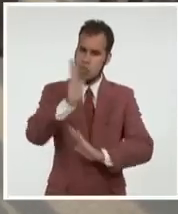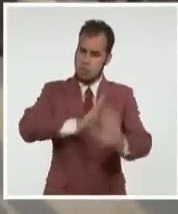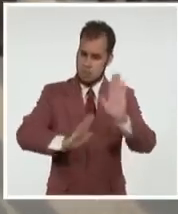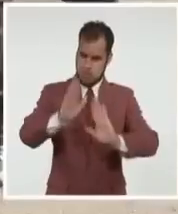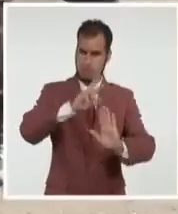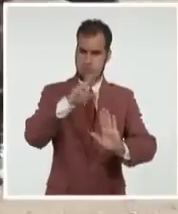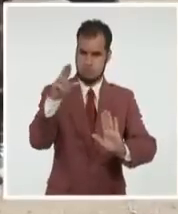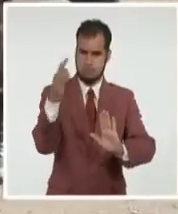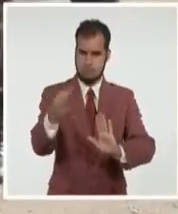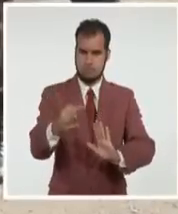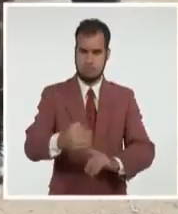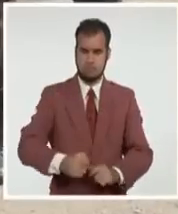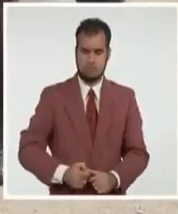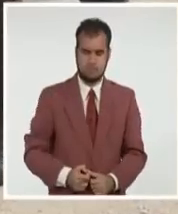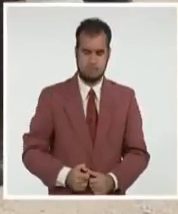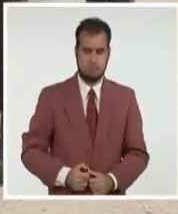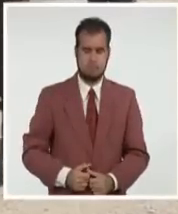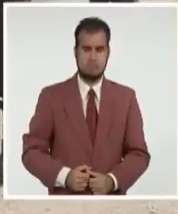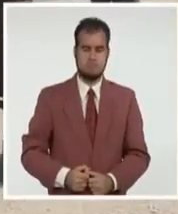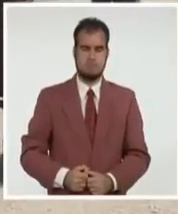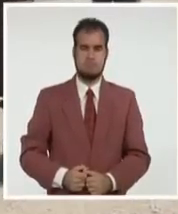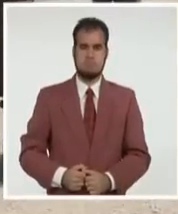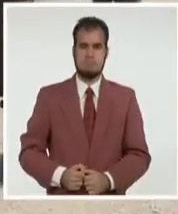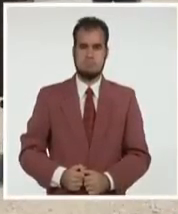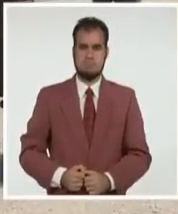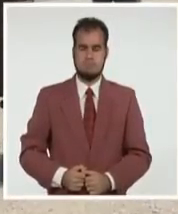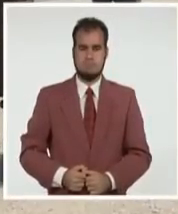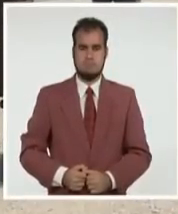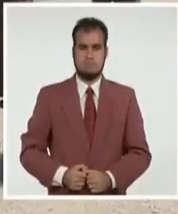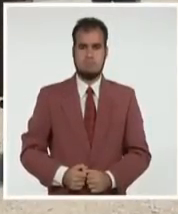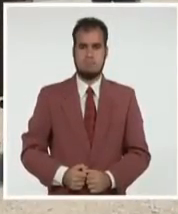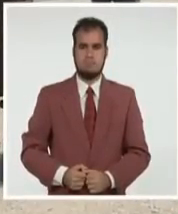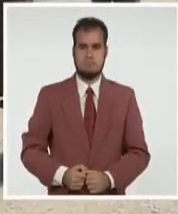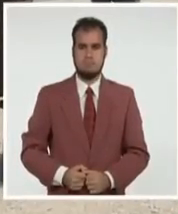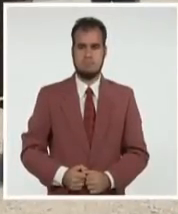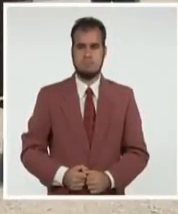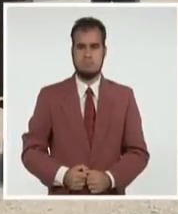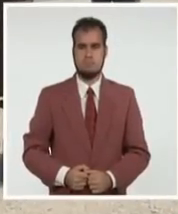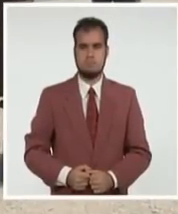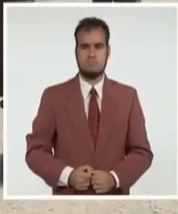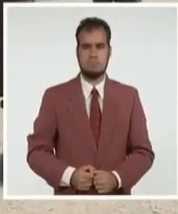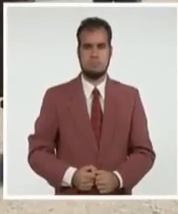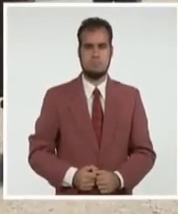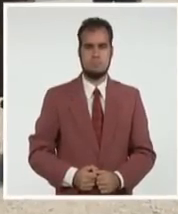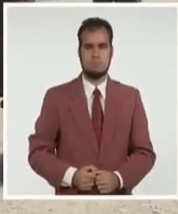revolución. Daimi Díaz Breijo, Sistema Informativo de la Televisión Cubana.